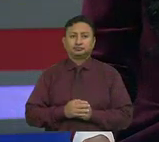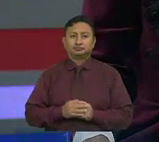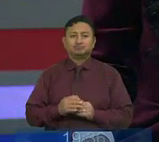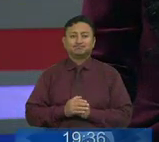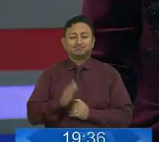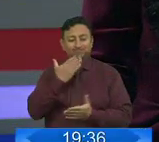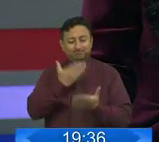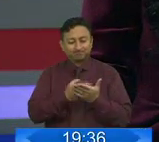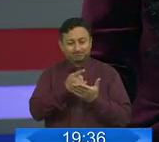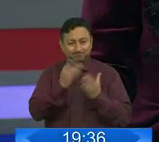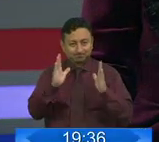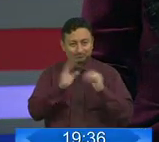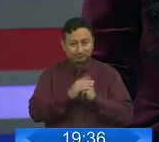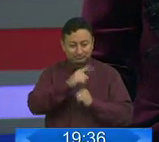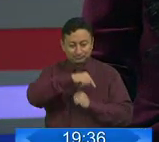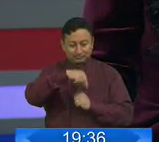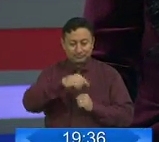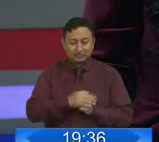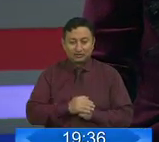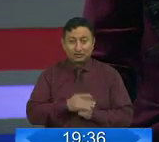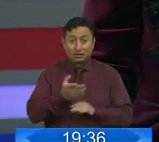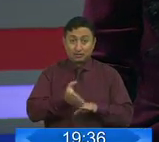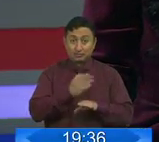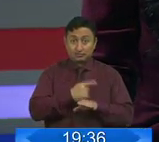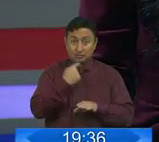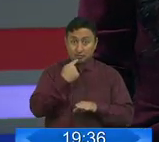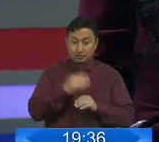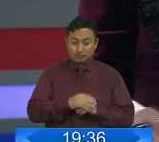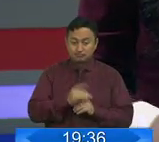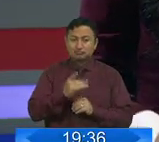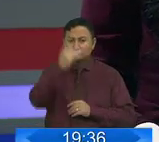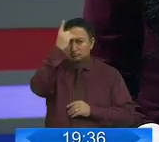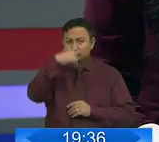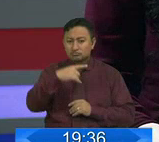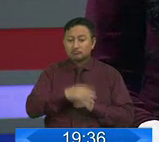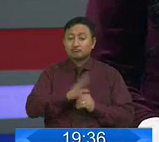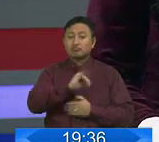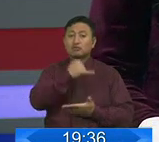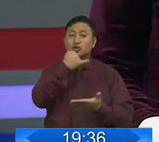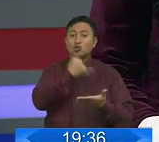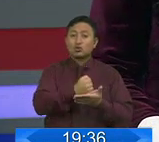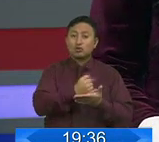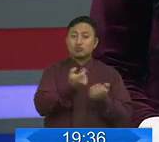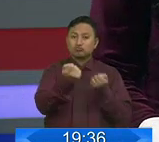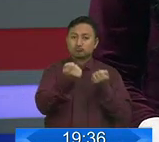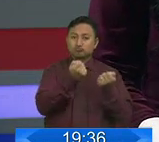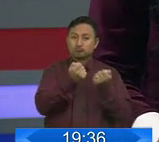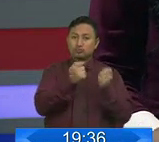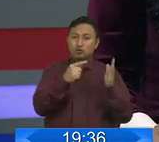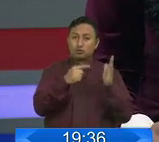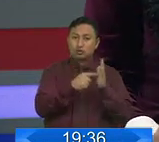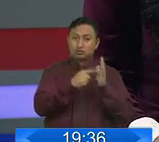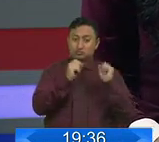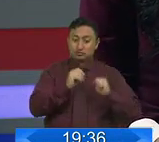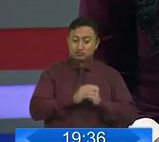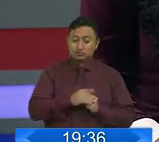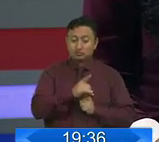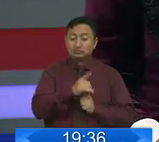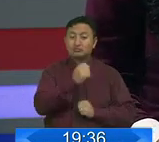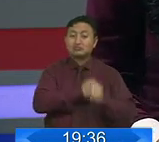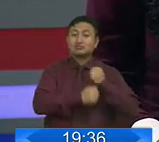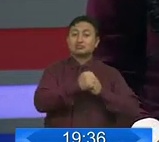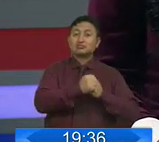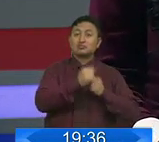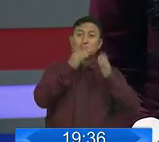Gracias por seguir en nuestra sintonía y, como lo anunciamos, la resolución de la Junta Política y Regulación Monetaria, en vigencia desde diciembre del